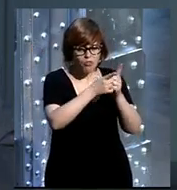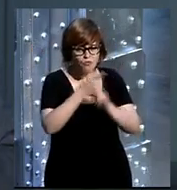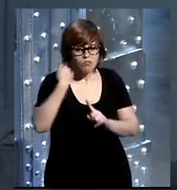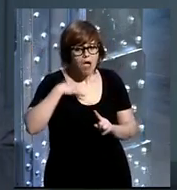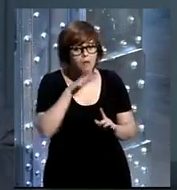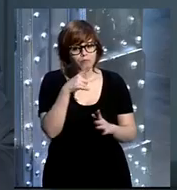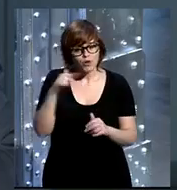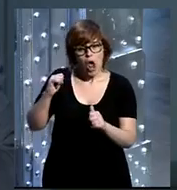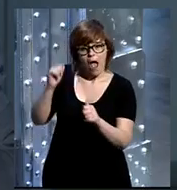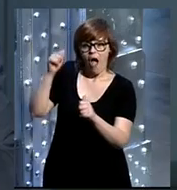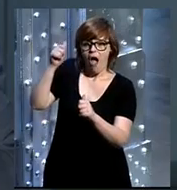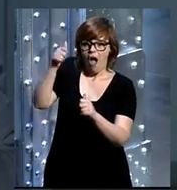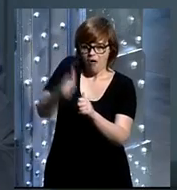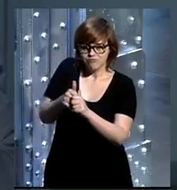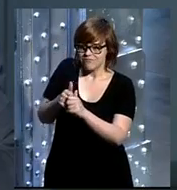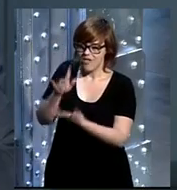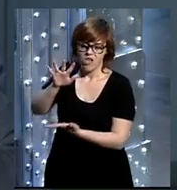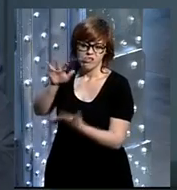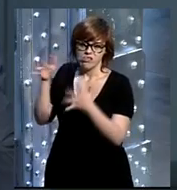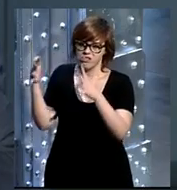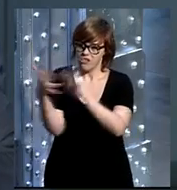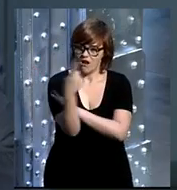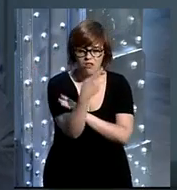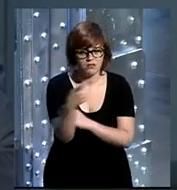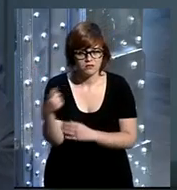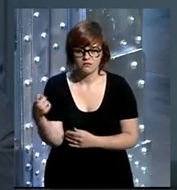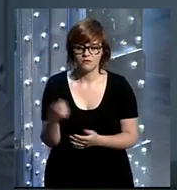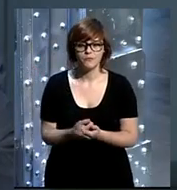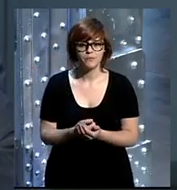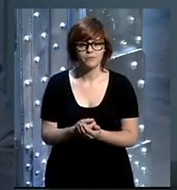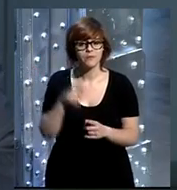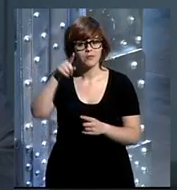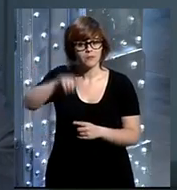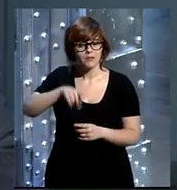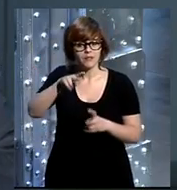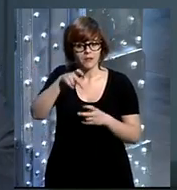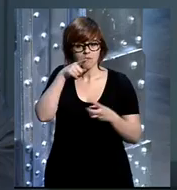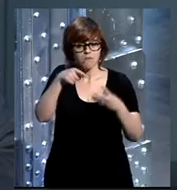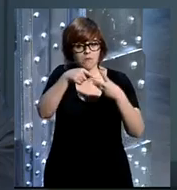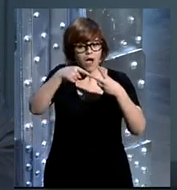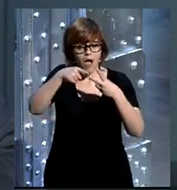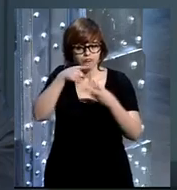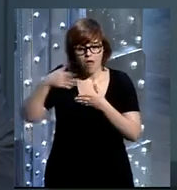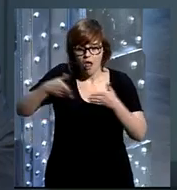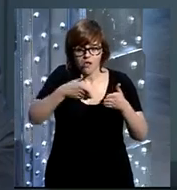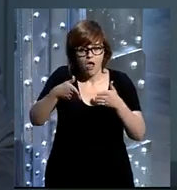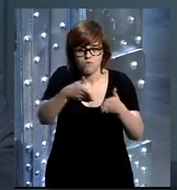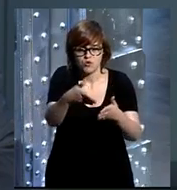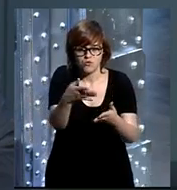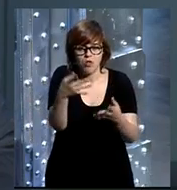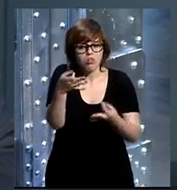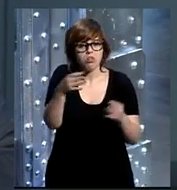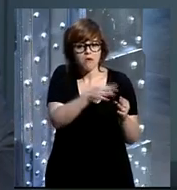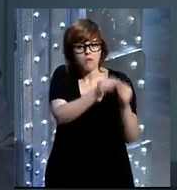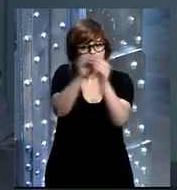necesario cambiarlo, ¿no? Segundo, que el camino es claramente la armonización. Empecemos por la